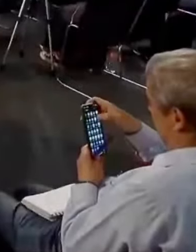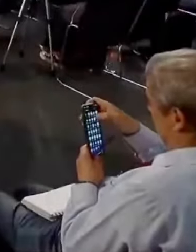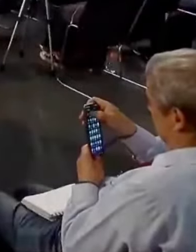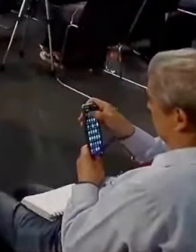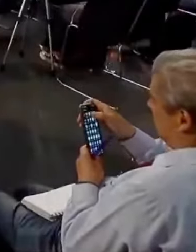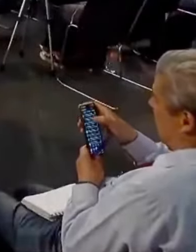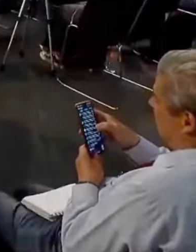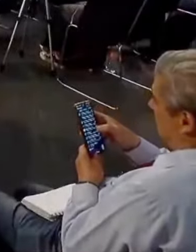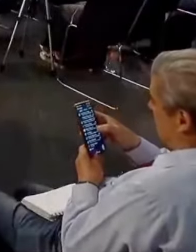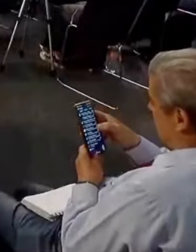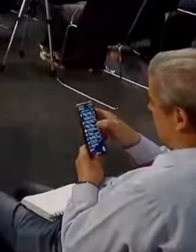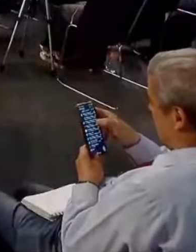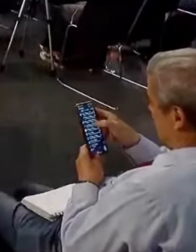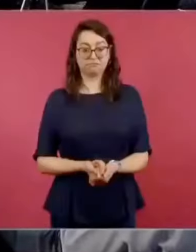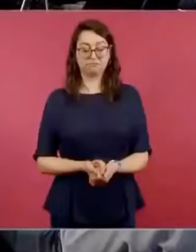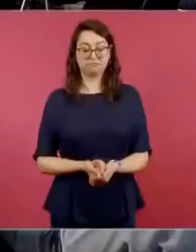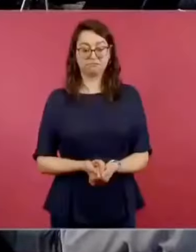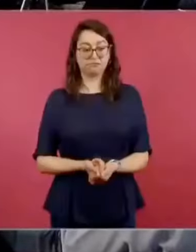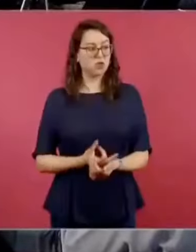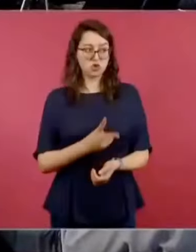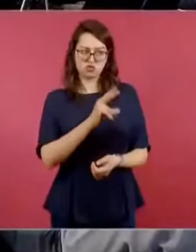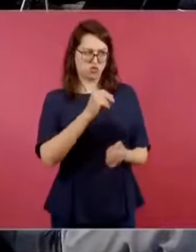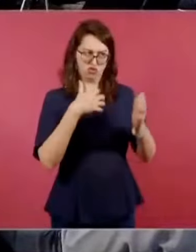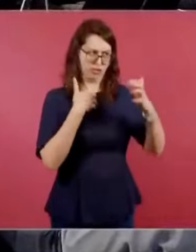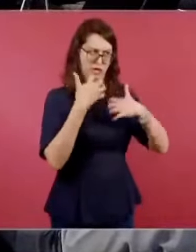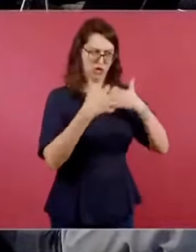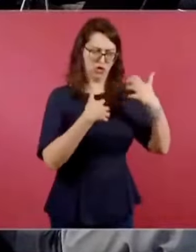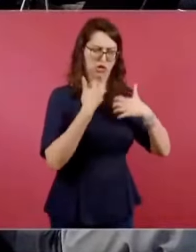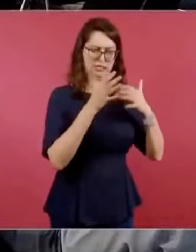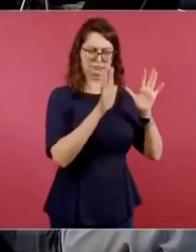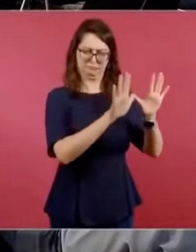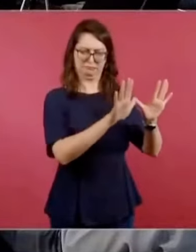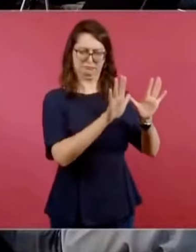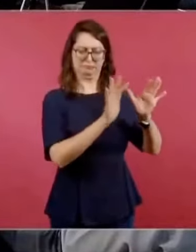Se van a enojar mucho. Sí.